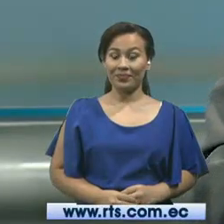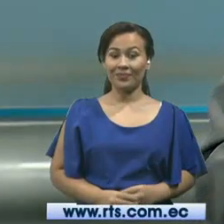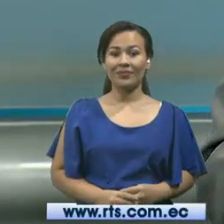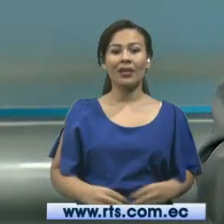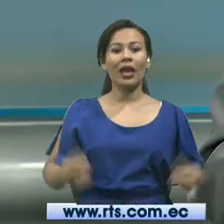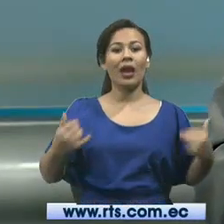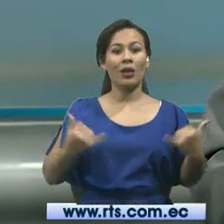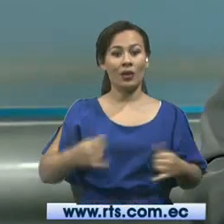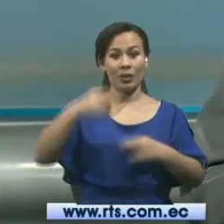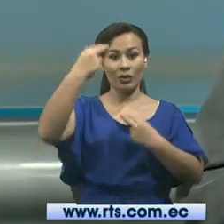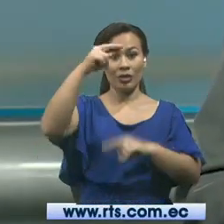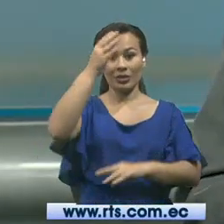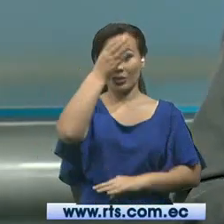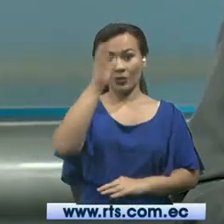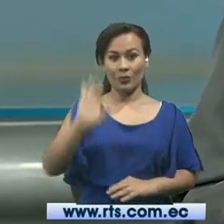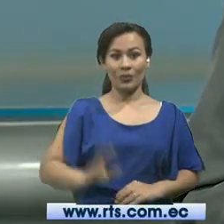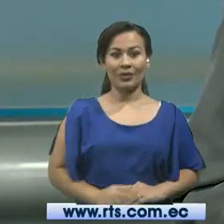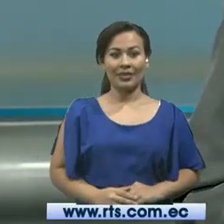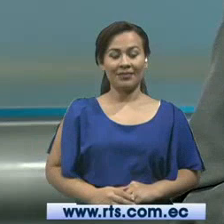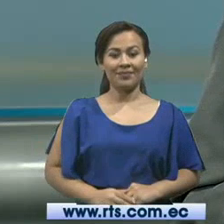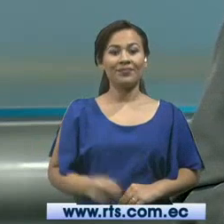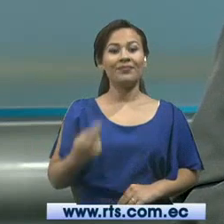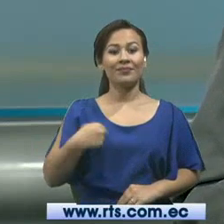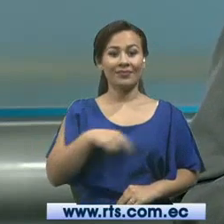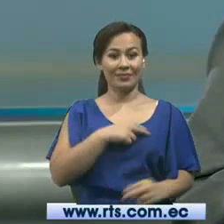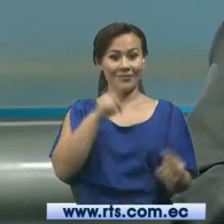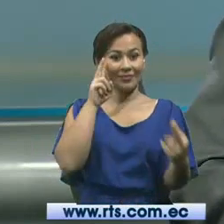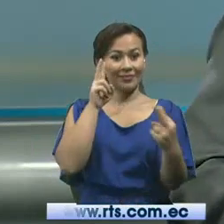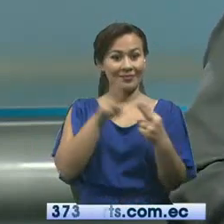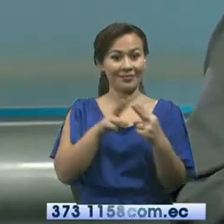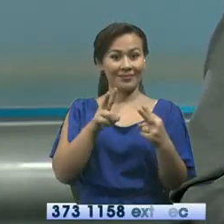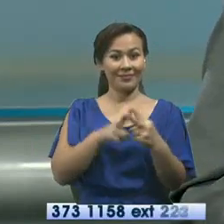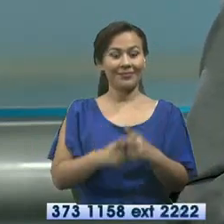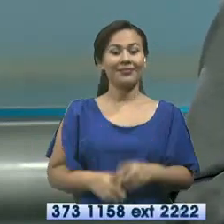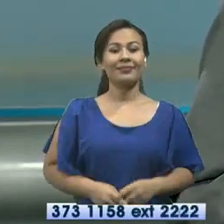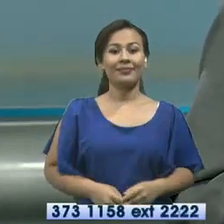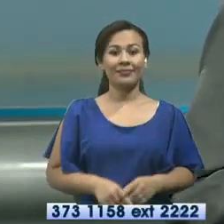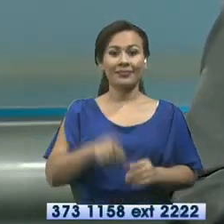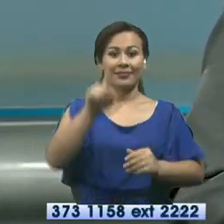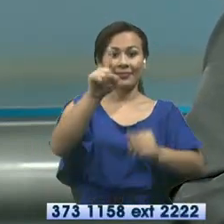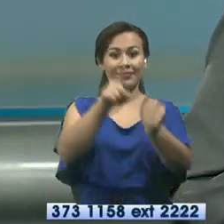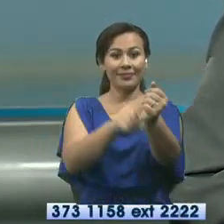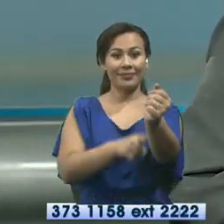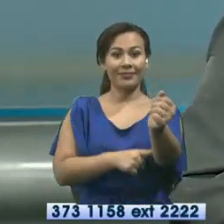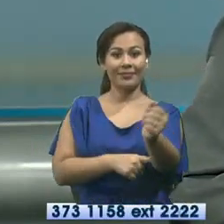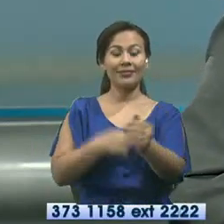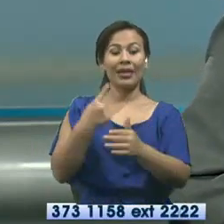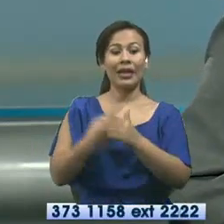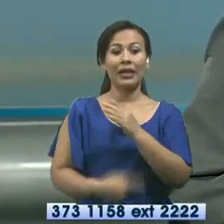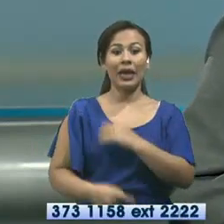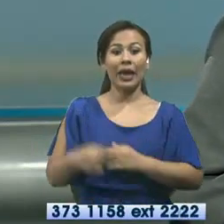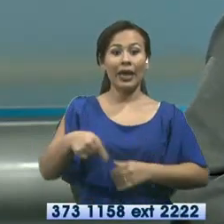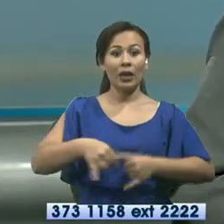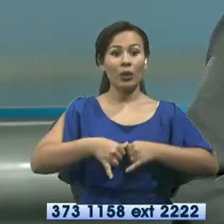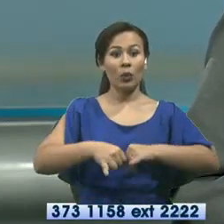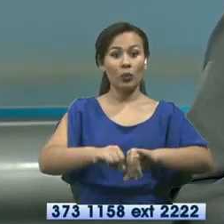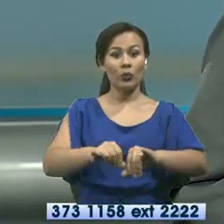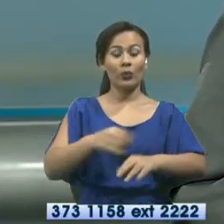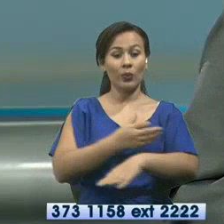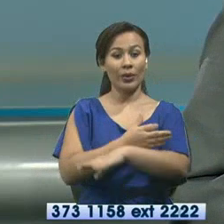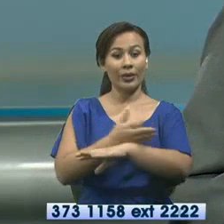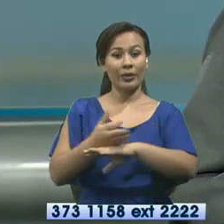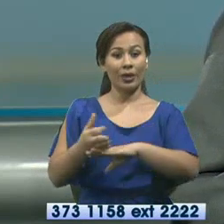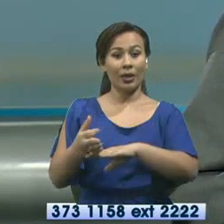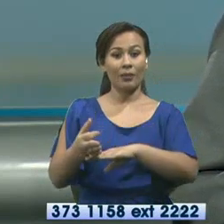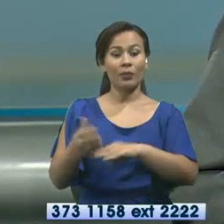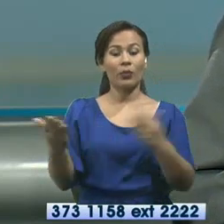Bueno, y en nuestra nota intercultural nos llevaremos a conocer una de las tradiciones que se niega a morir en el tiempo.